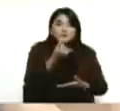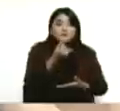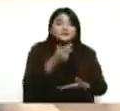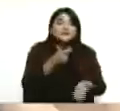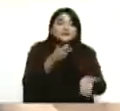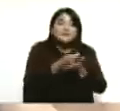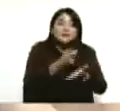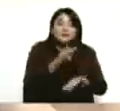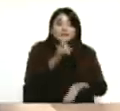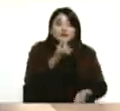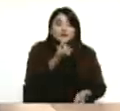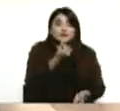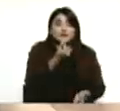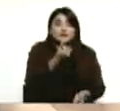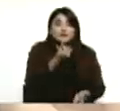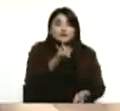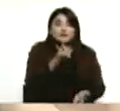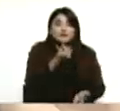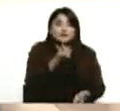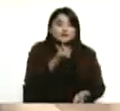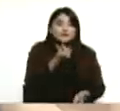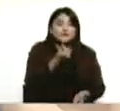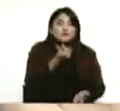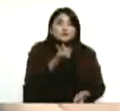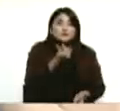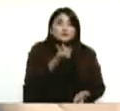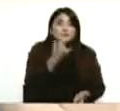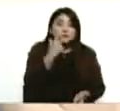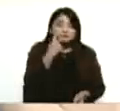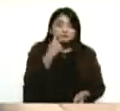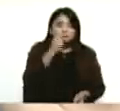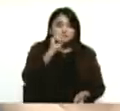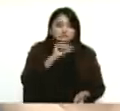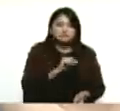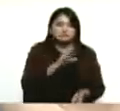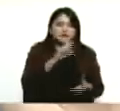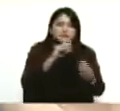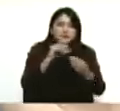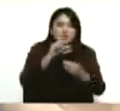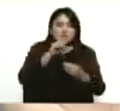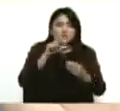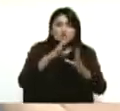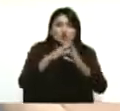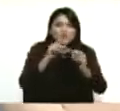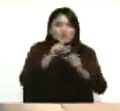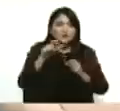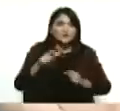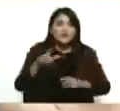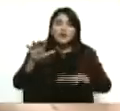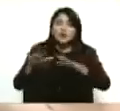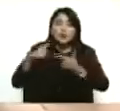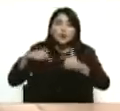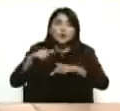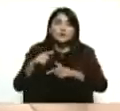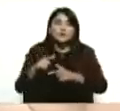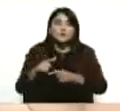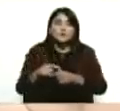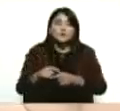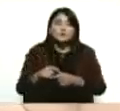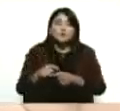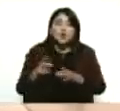se pagan en bolívares. Notamos también, porque hablamos con todas y con todos, había sitios que cobraban timbres en